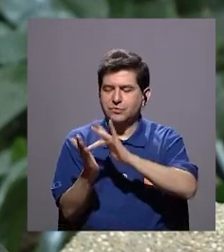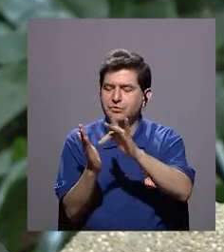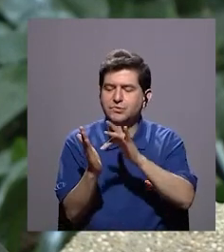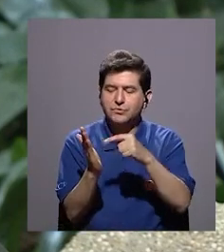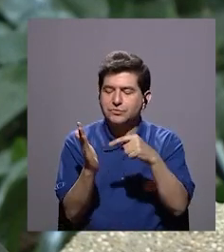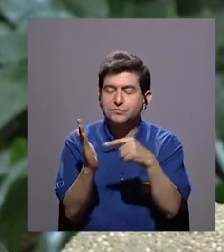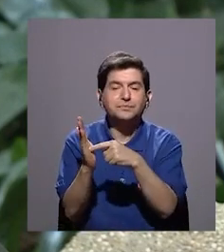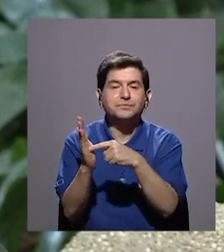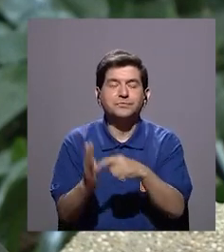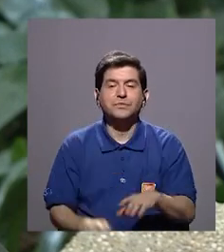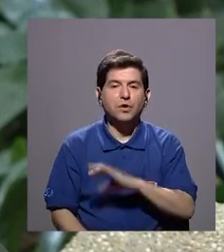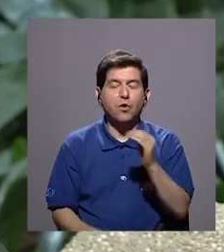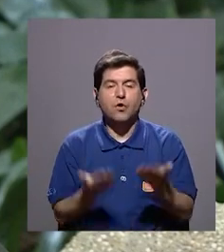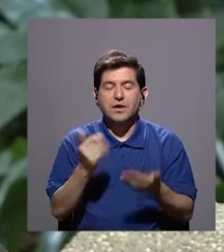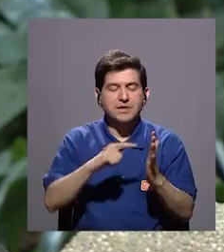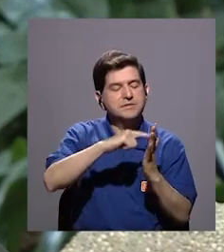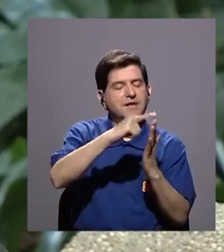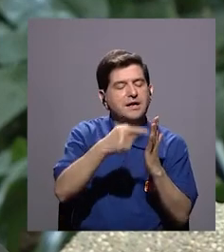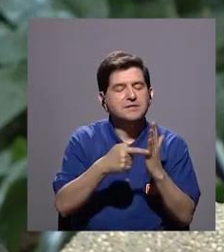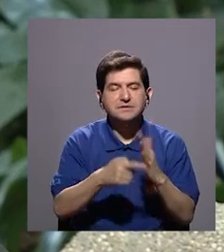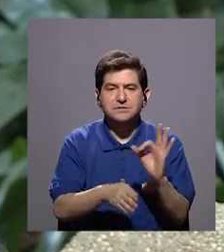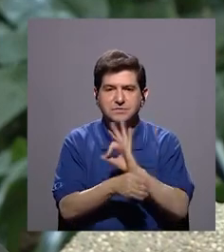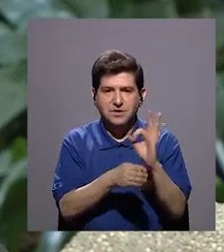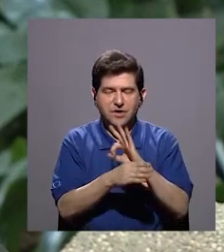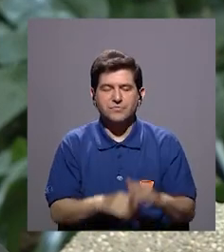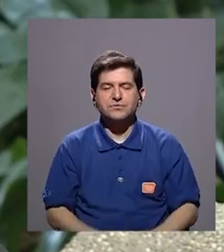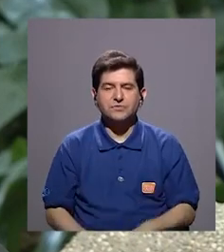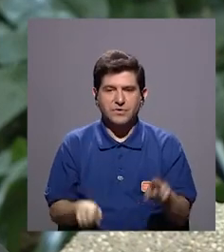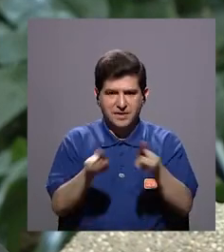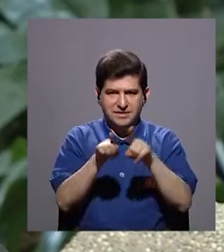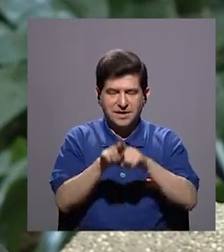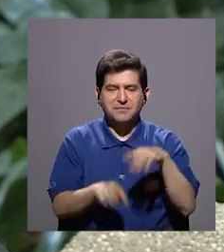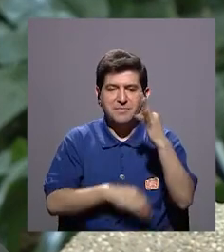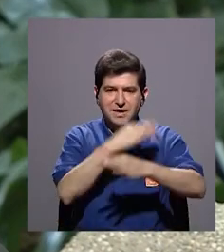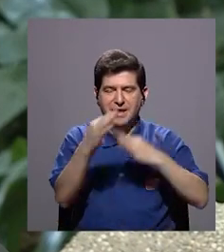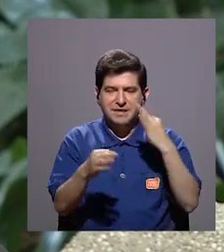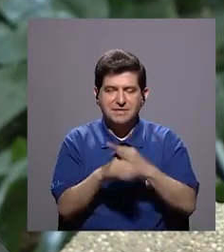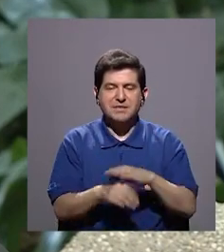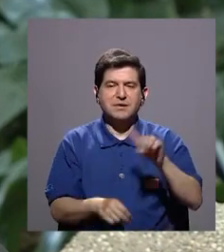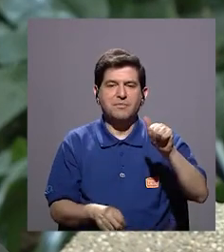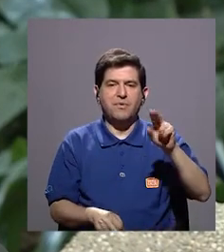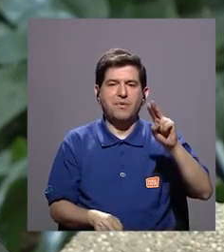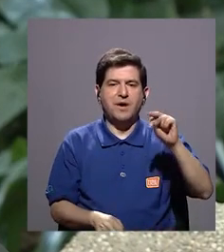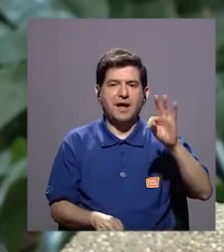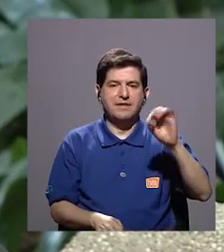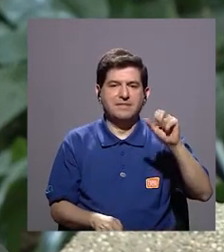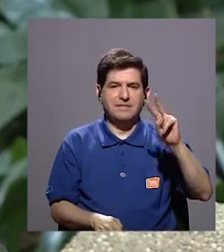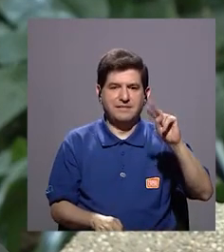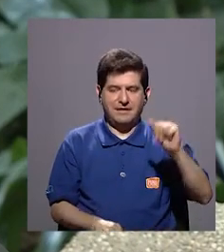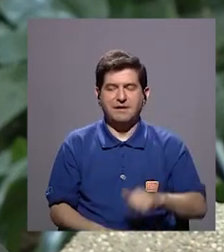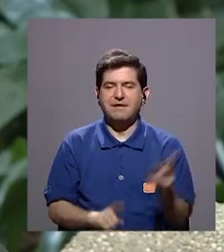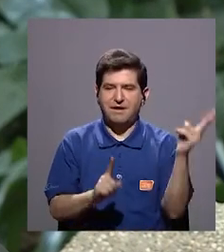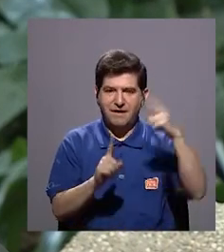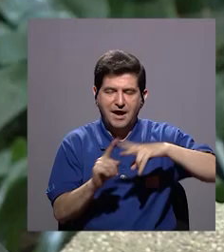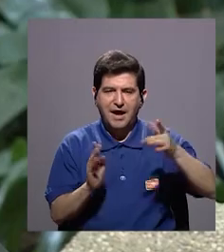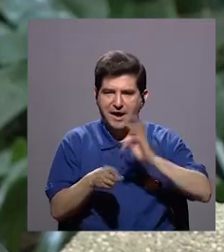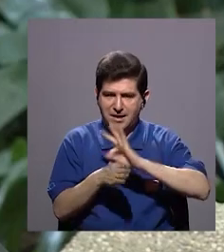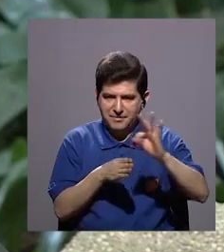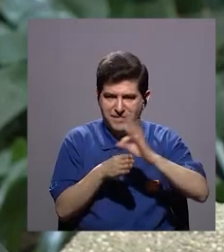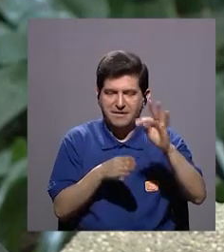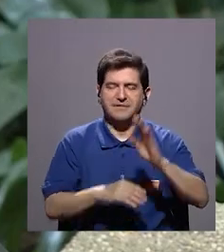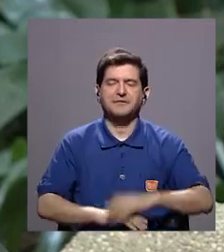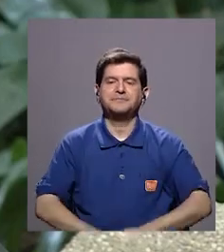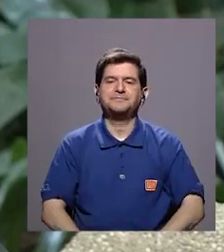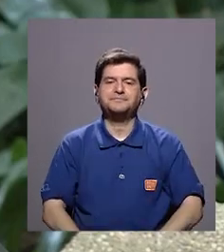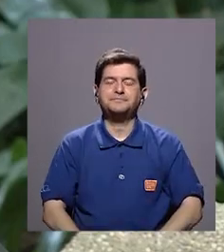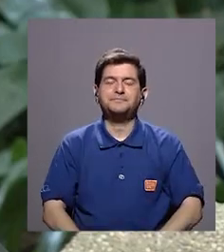de la mano o las yemas de los dedos que funcionan como pequeñas antenas también cuando uno está aplicando la terapia, la